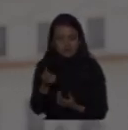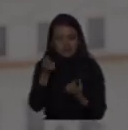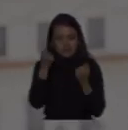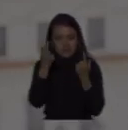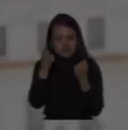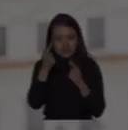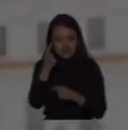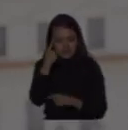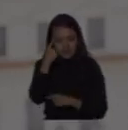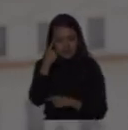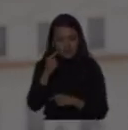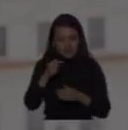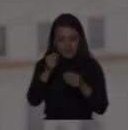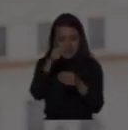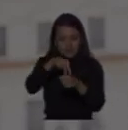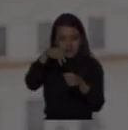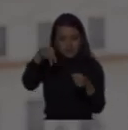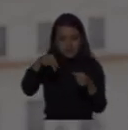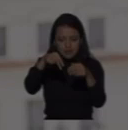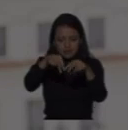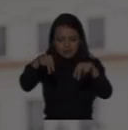no la siga martirizando.